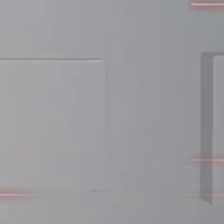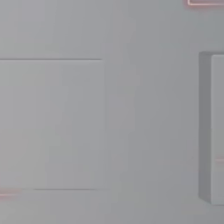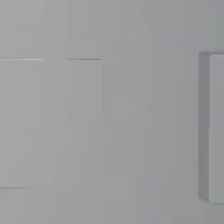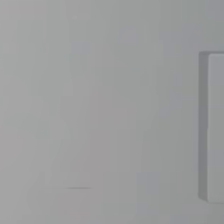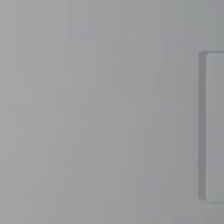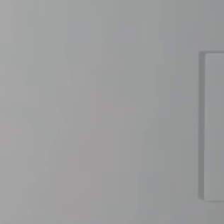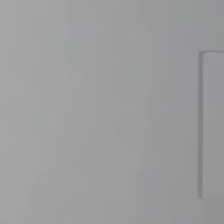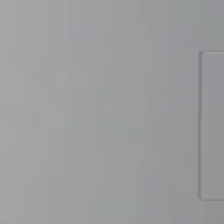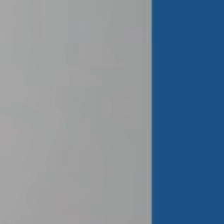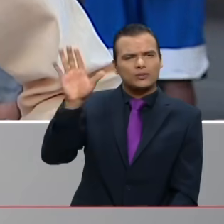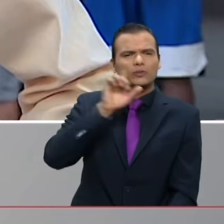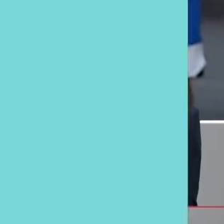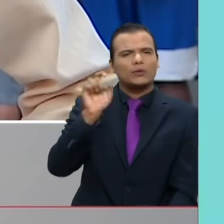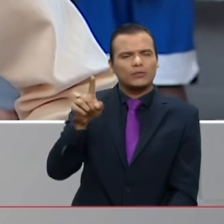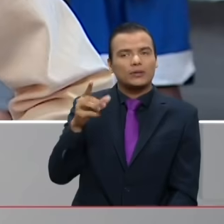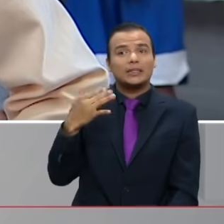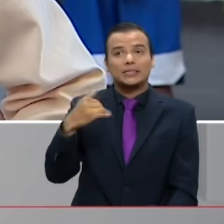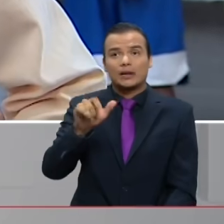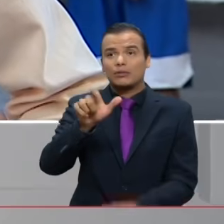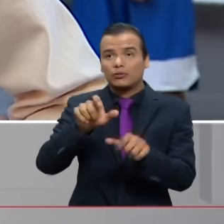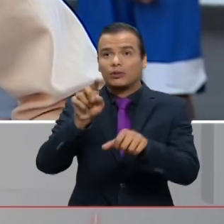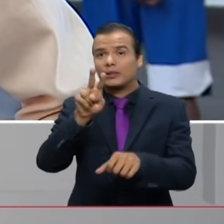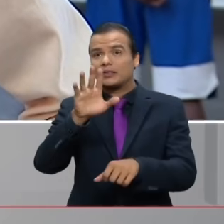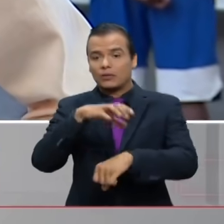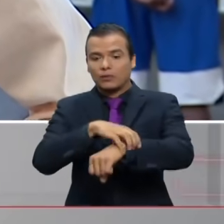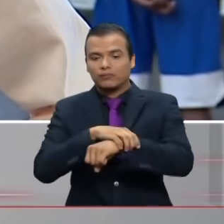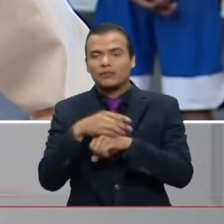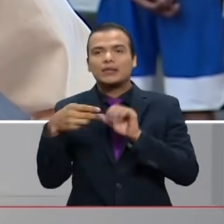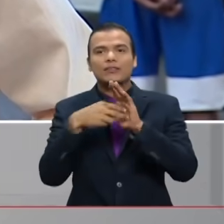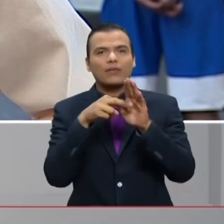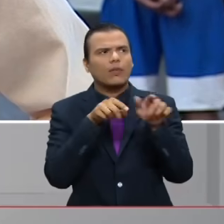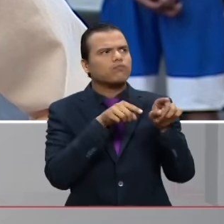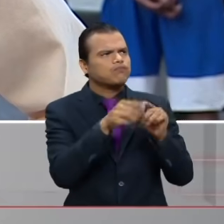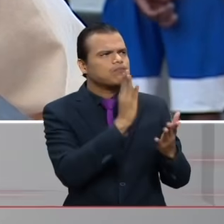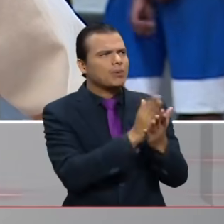¿Cuántos homicidios se esclarecen con estas capturas?